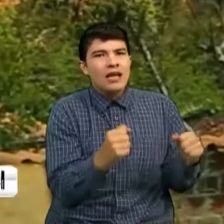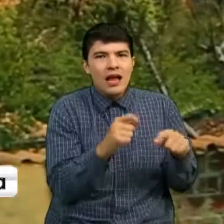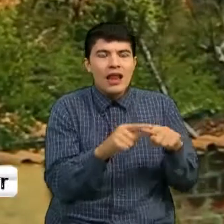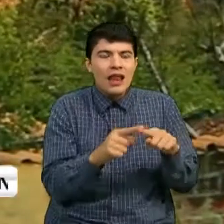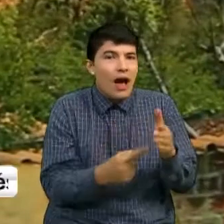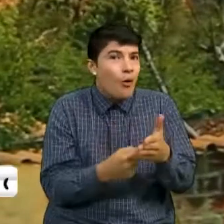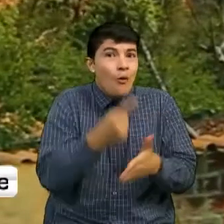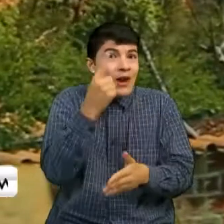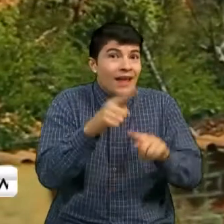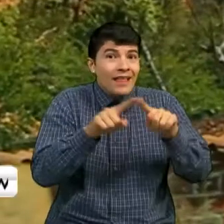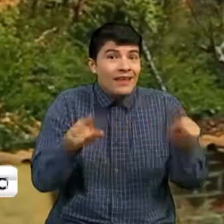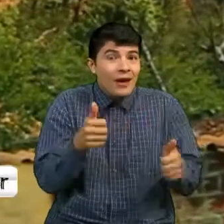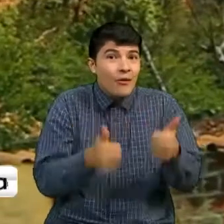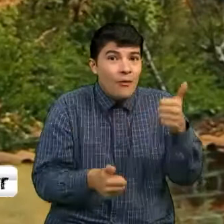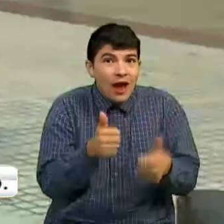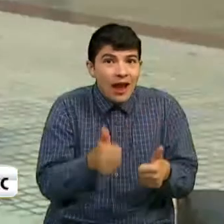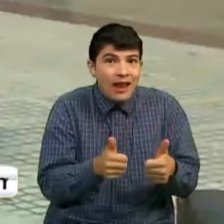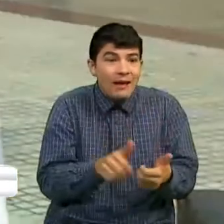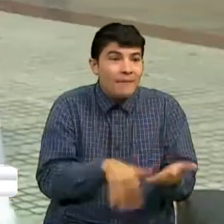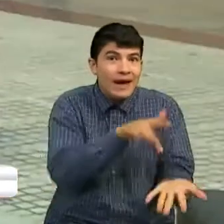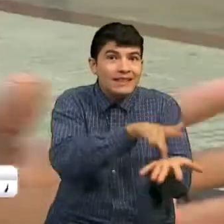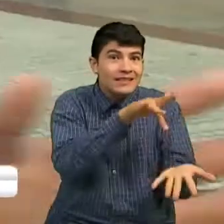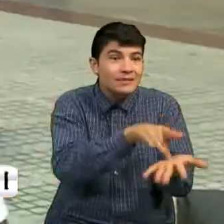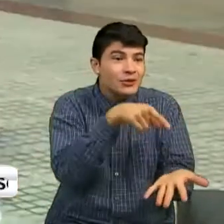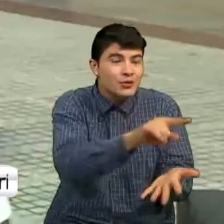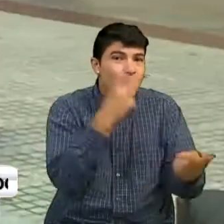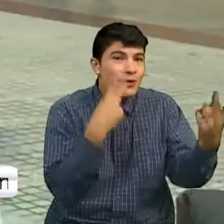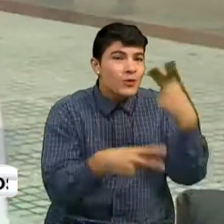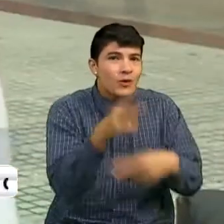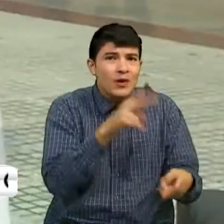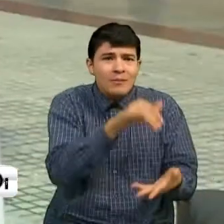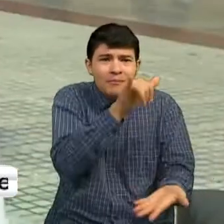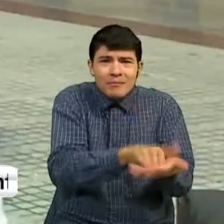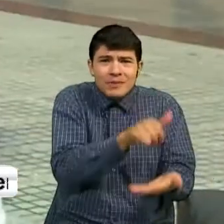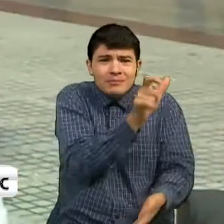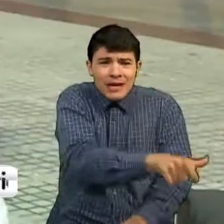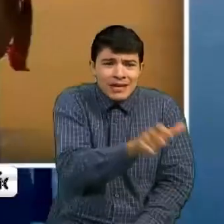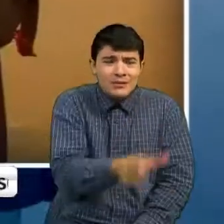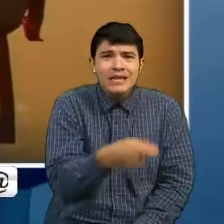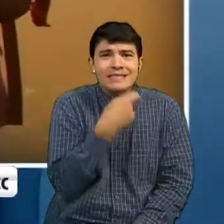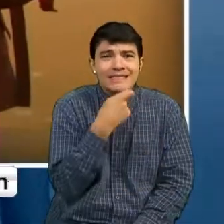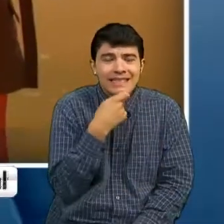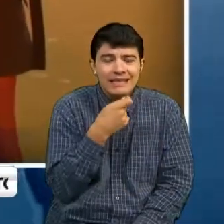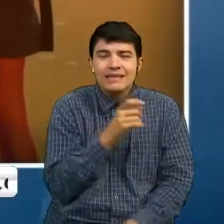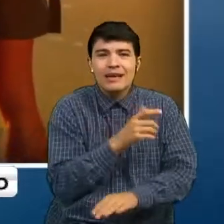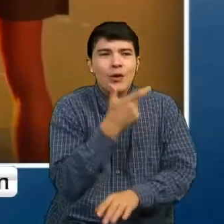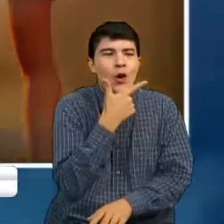diferencia que va a haber es que los participantes de esa caminata van a ser personas de su población.